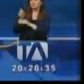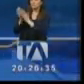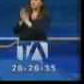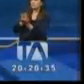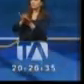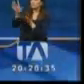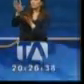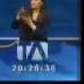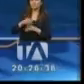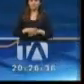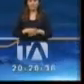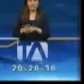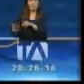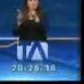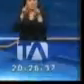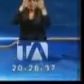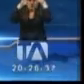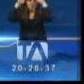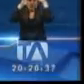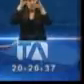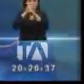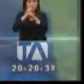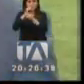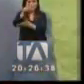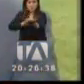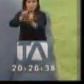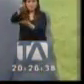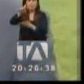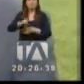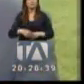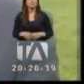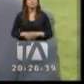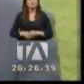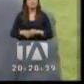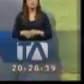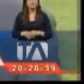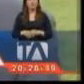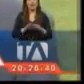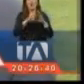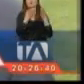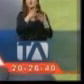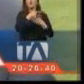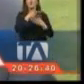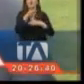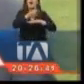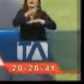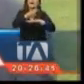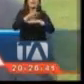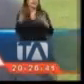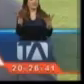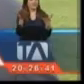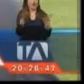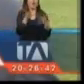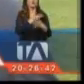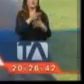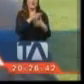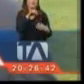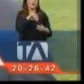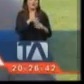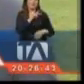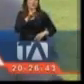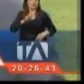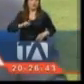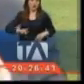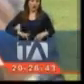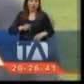y aprobar la planificación estratégica de las instituciones. Que es como un cuerpo gerencial que tienen las universidades